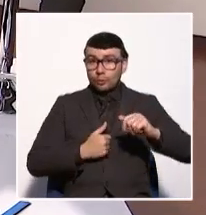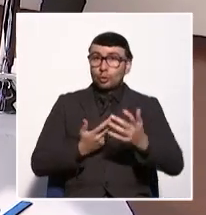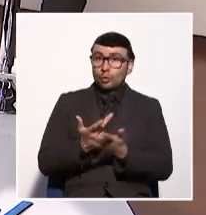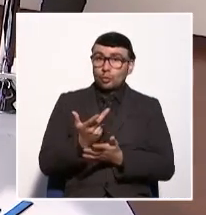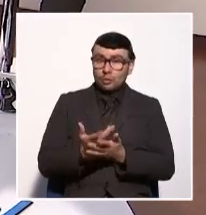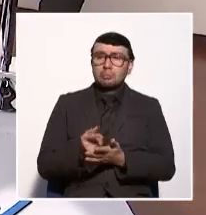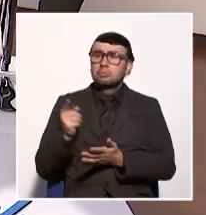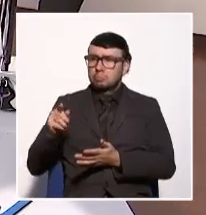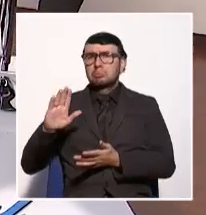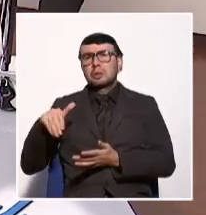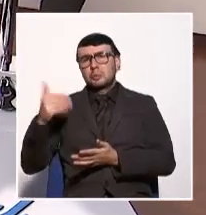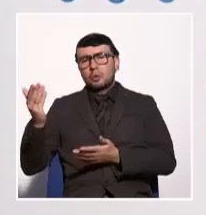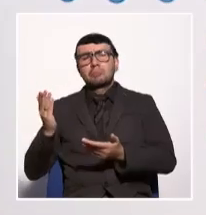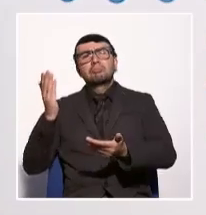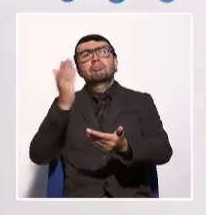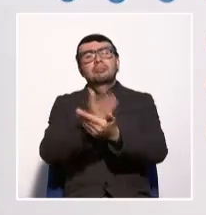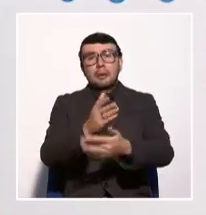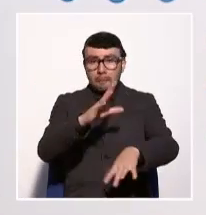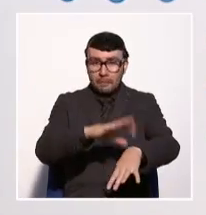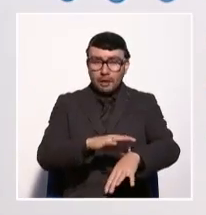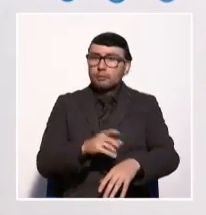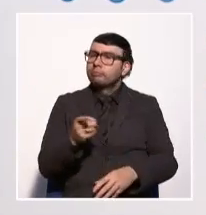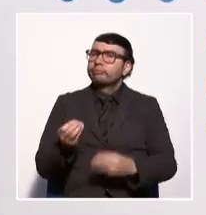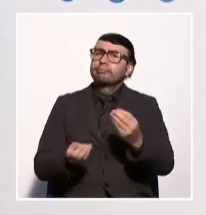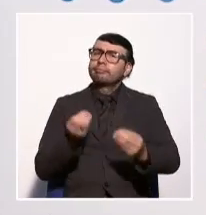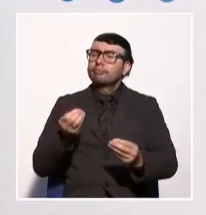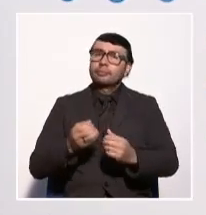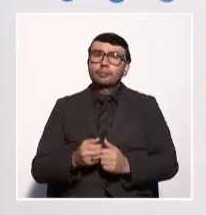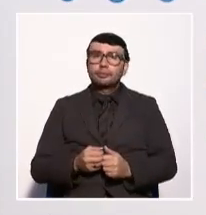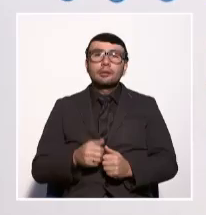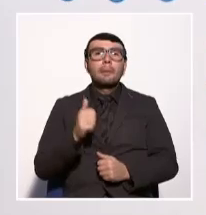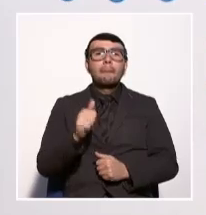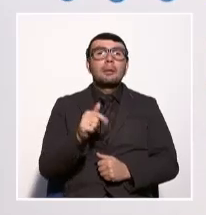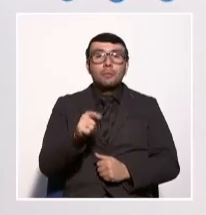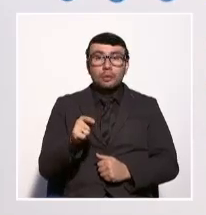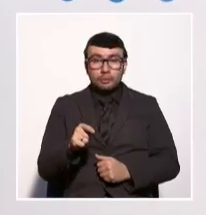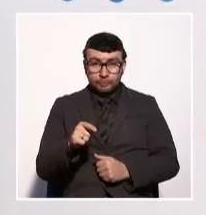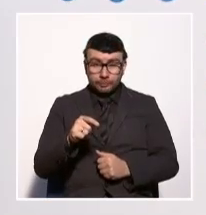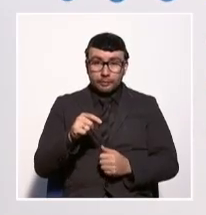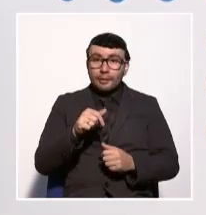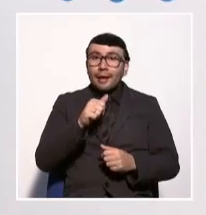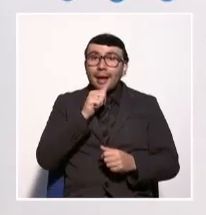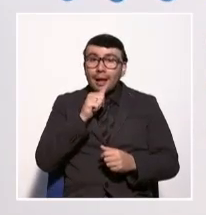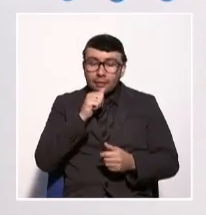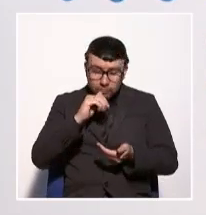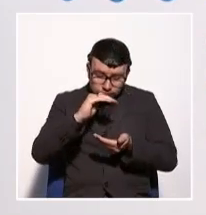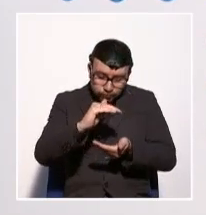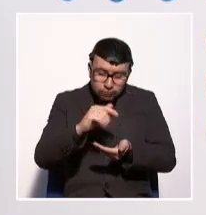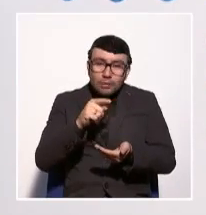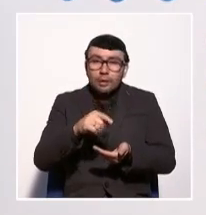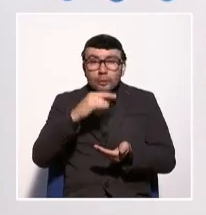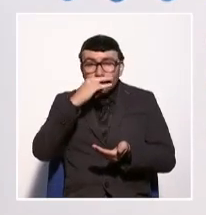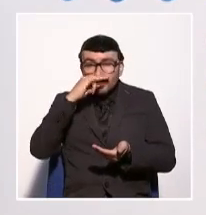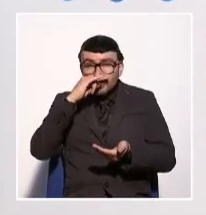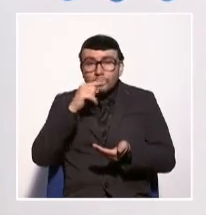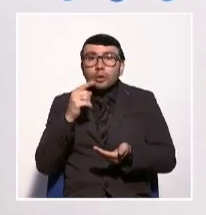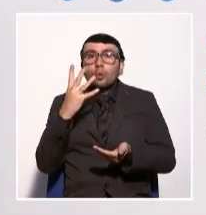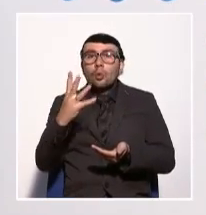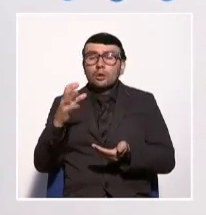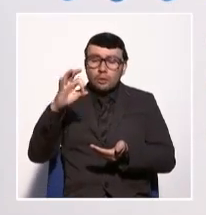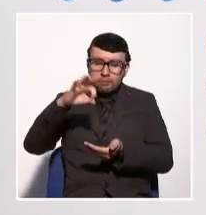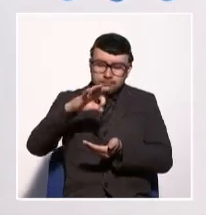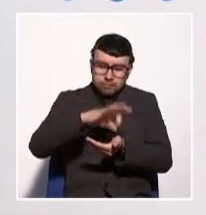hacen lo que dice el doctor germán de la consulta y demás ustedes pueden preparar en media botellita de alcohol cuatro bolas de alcanfor bien